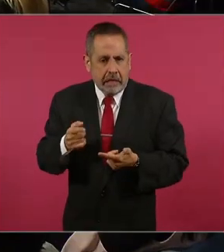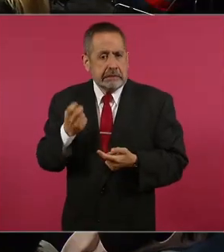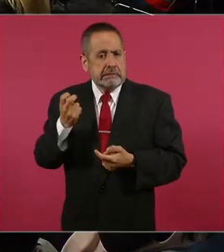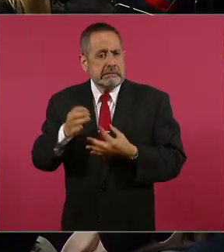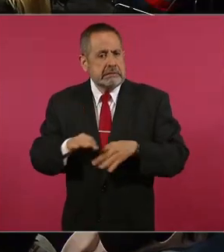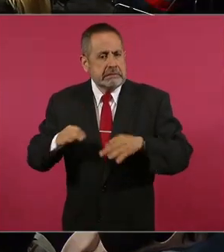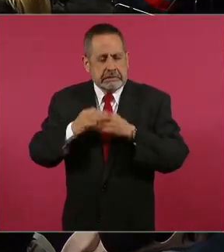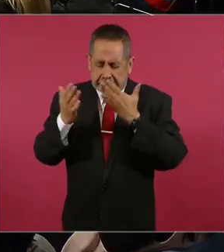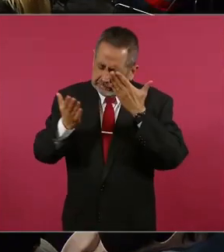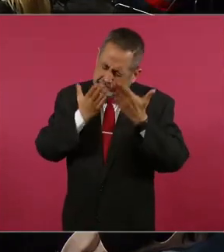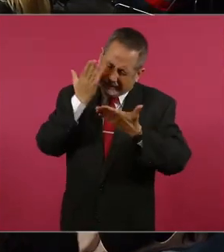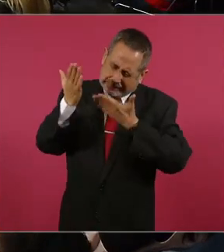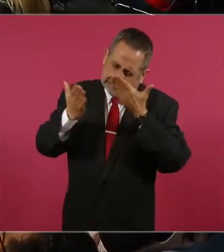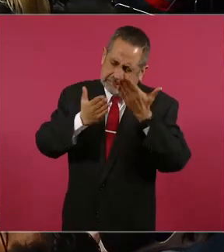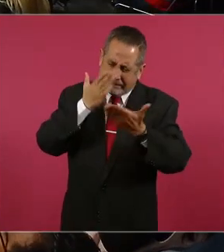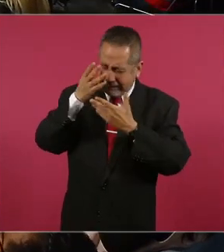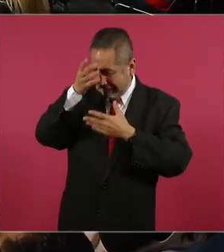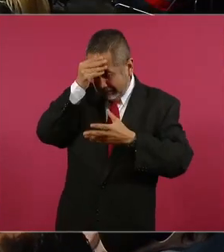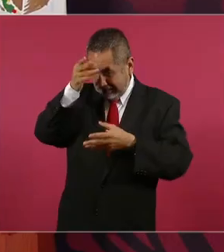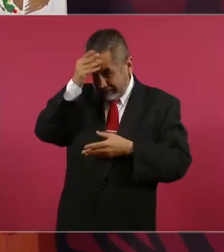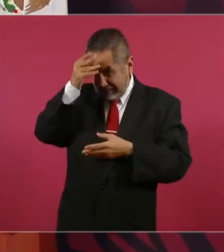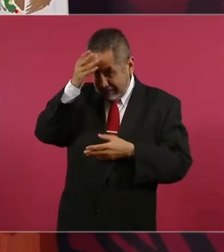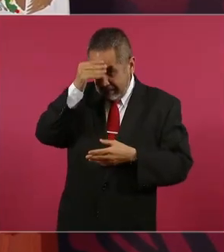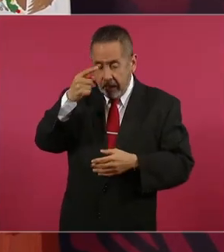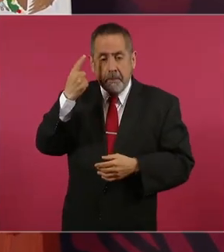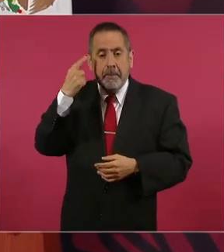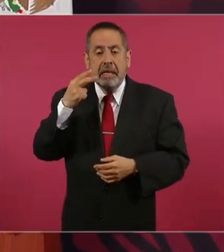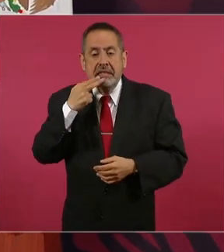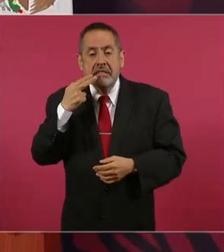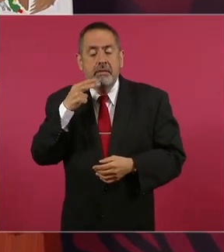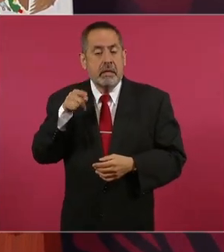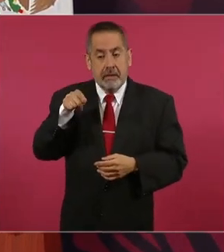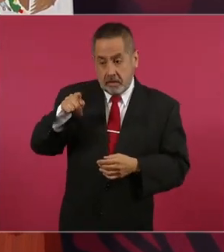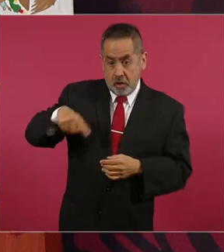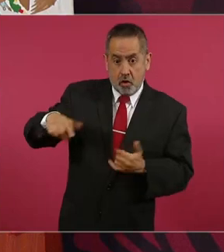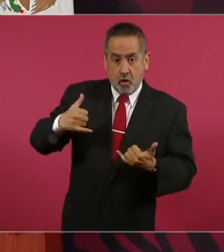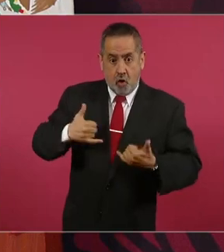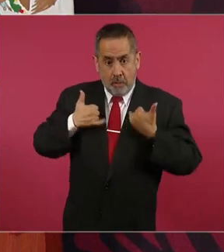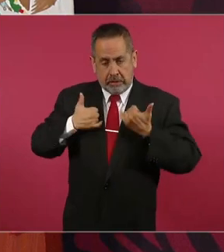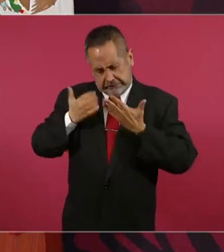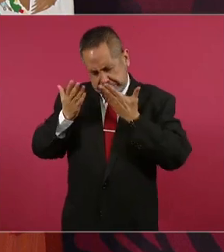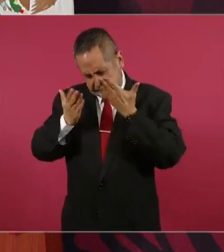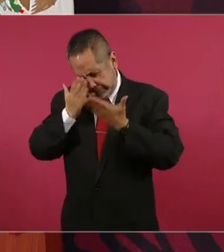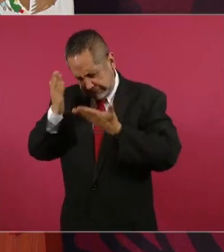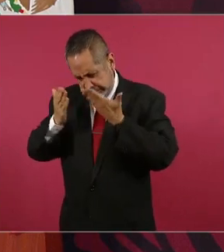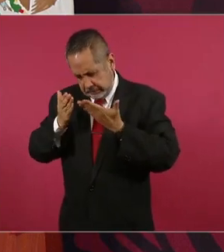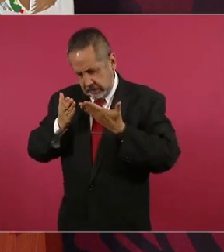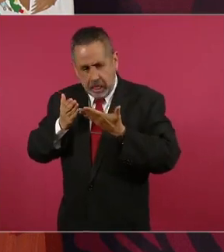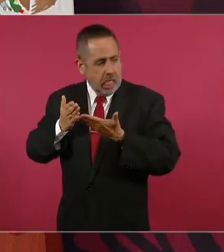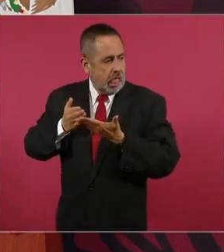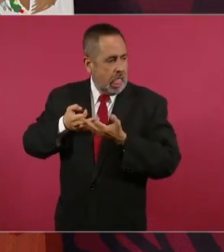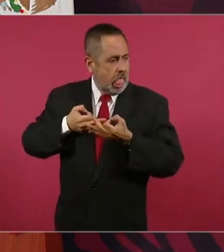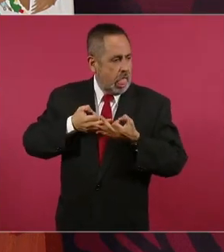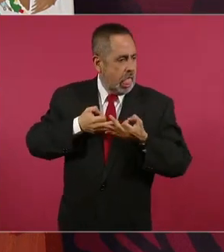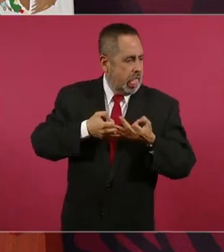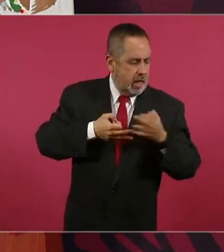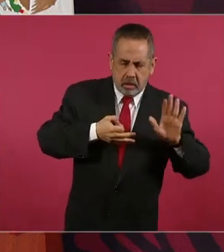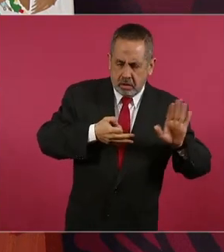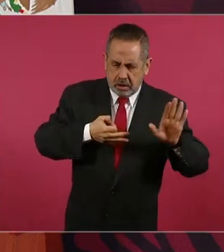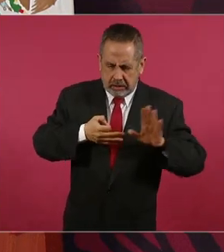con esto alejamos a los jóvenes de la tentación de tomar el camino de las